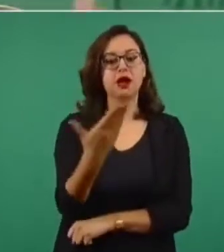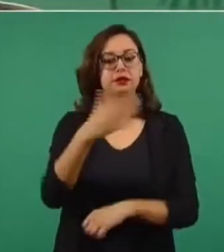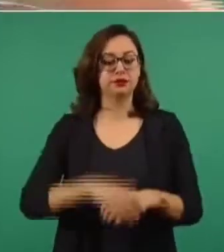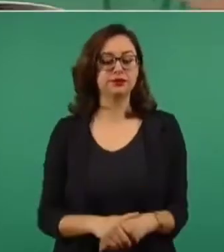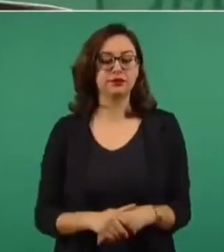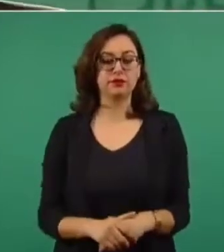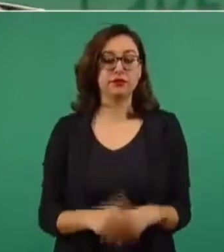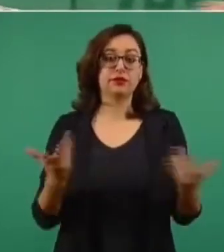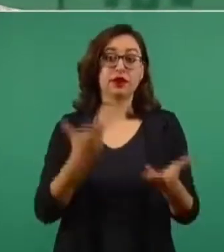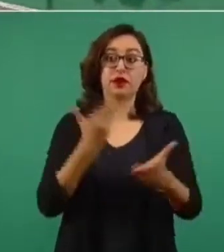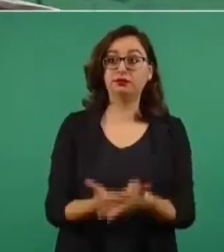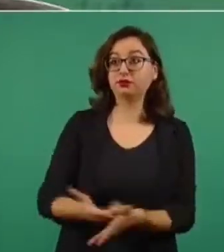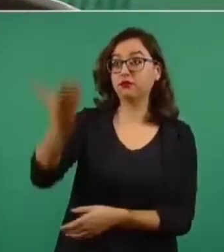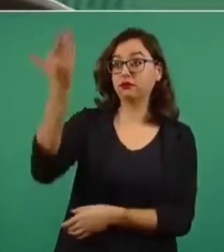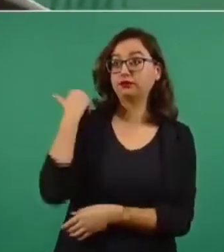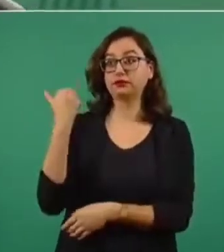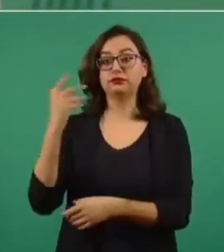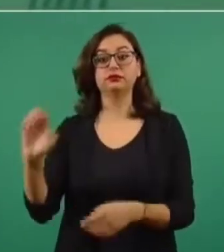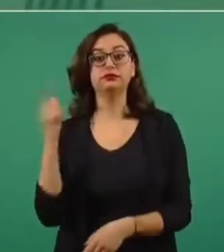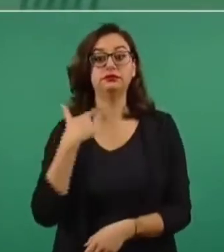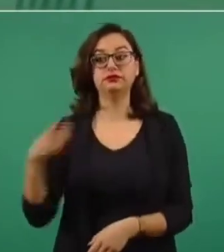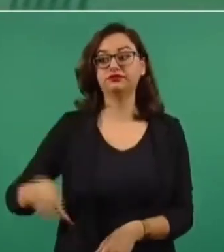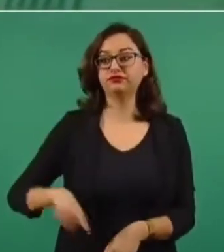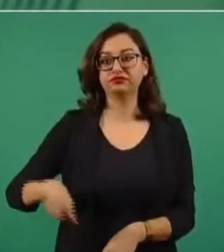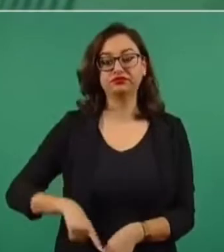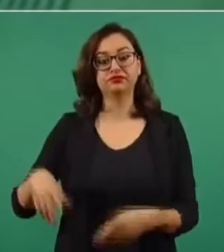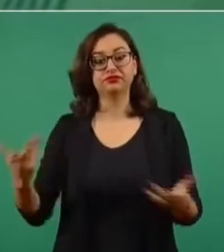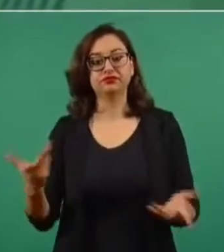Porque antes engañaban de que